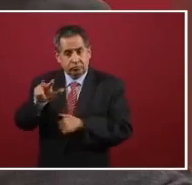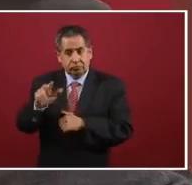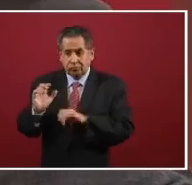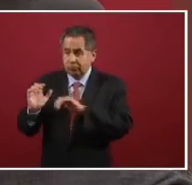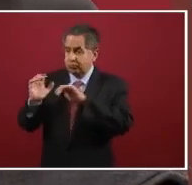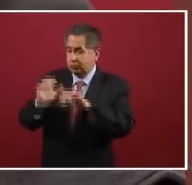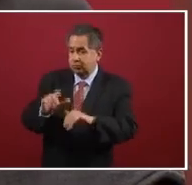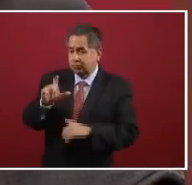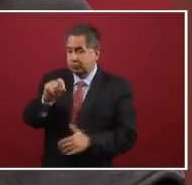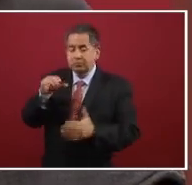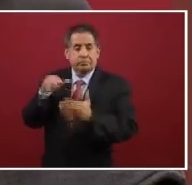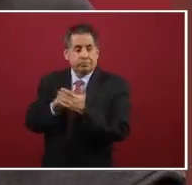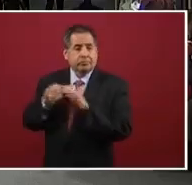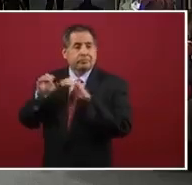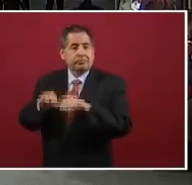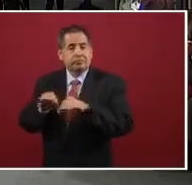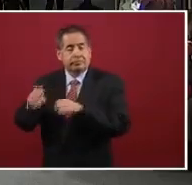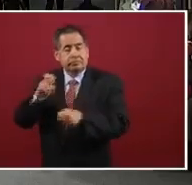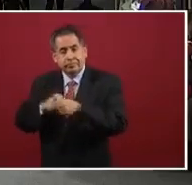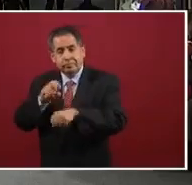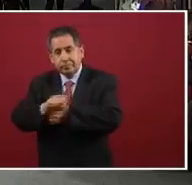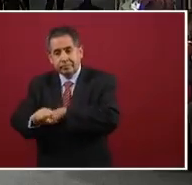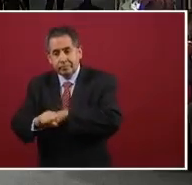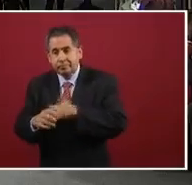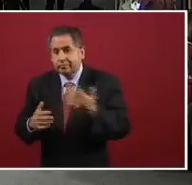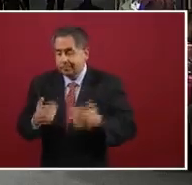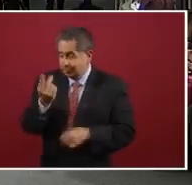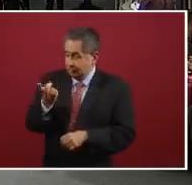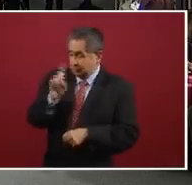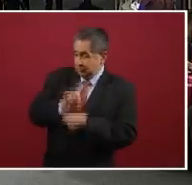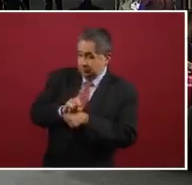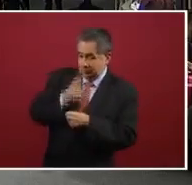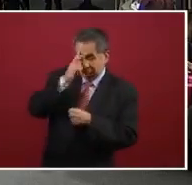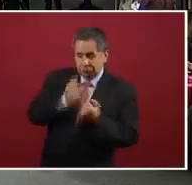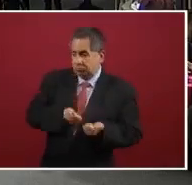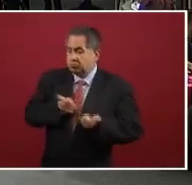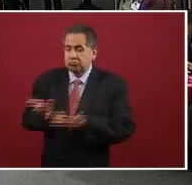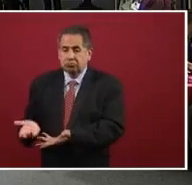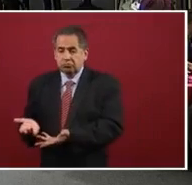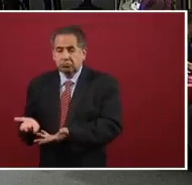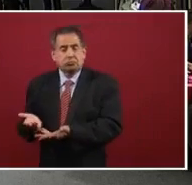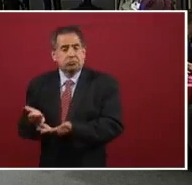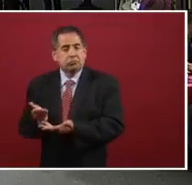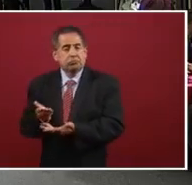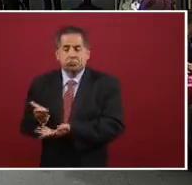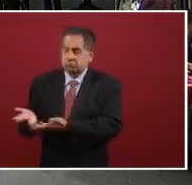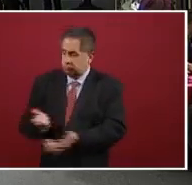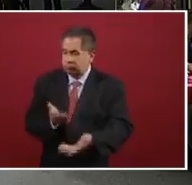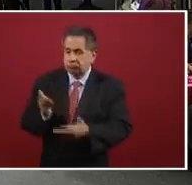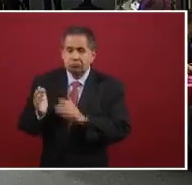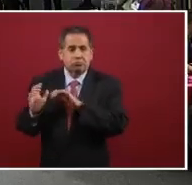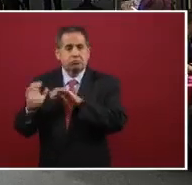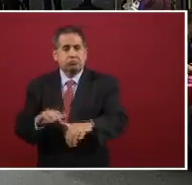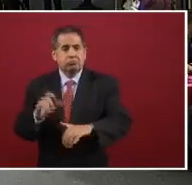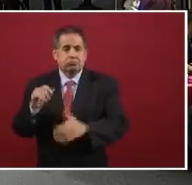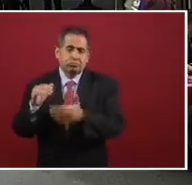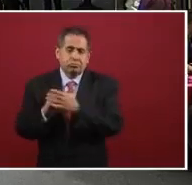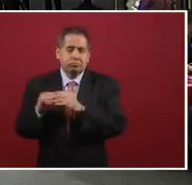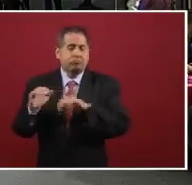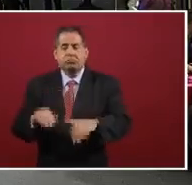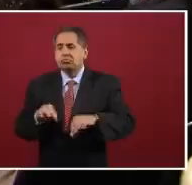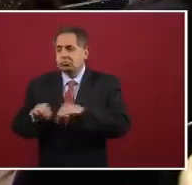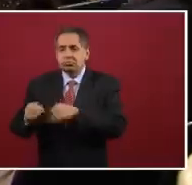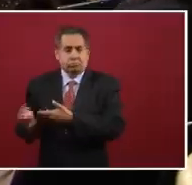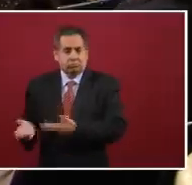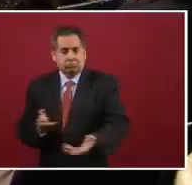mil empleos en El Salvador. Y en un día México nos está dando 20 mil empleos. Y esas son las cifras, es la realidad. Entonces,